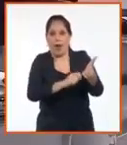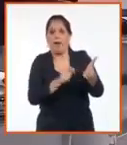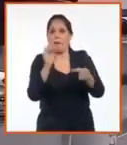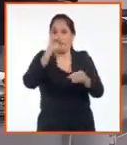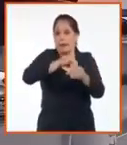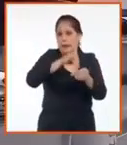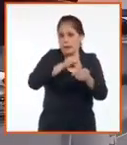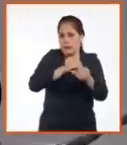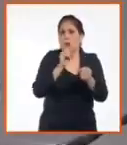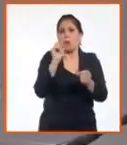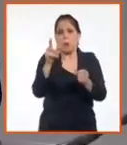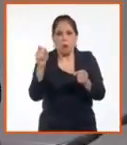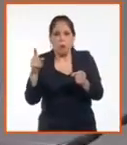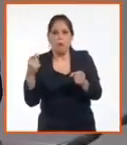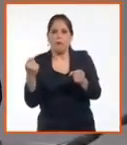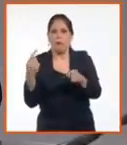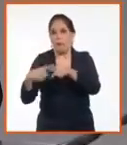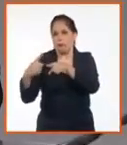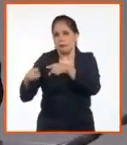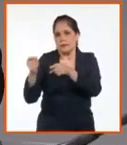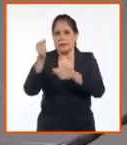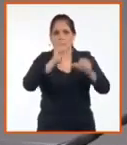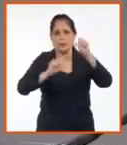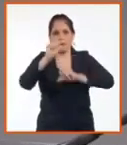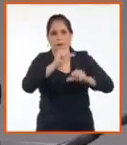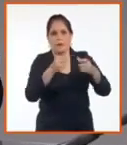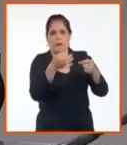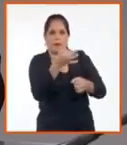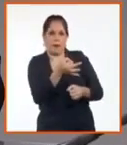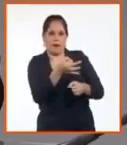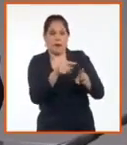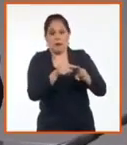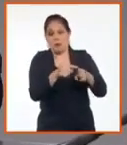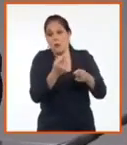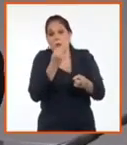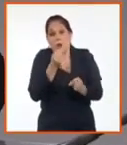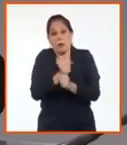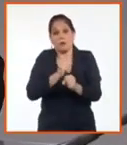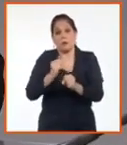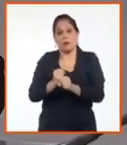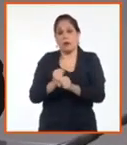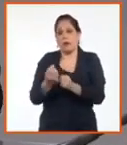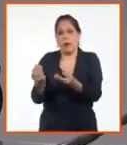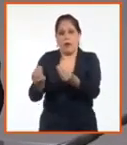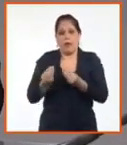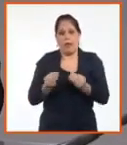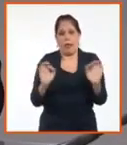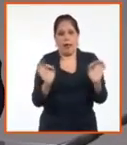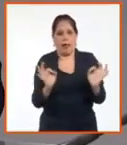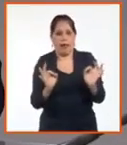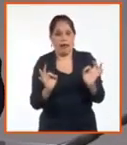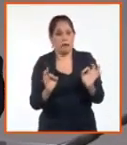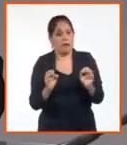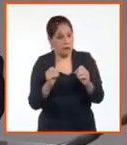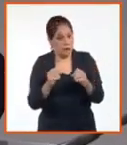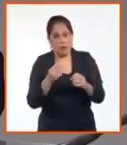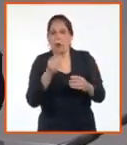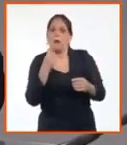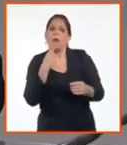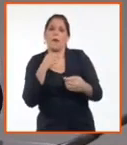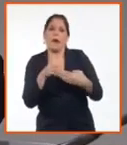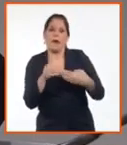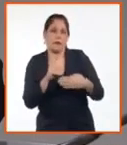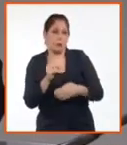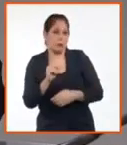asignar esos ingresos no teníamos estaba previsto de utilizarlo y por lo recibirlo está hablando de cifras significativas y eso